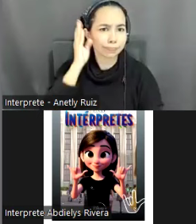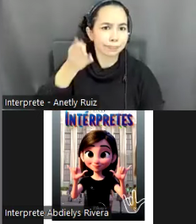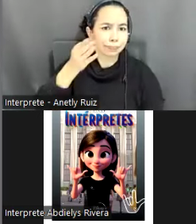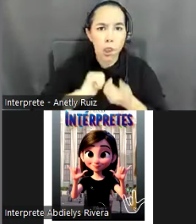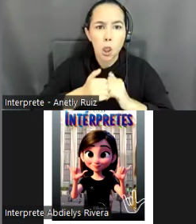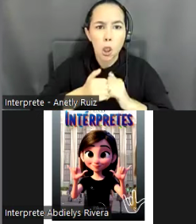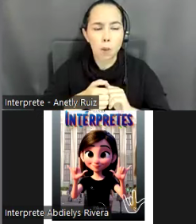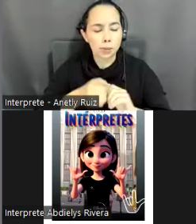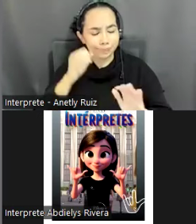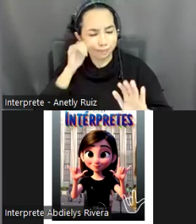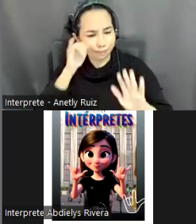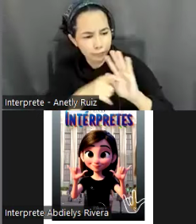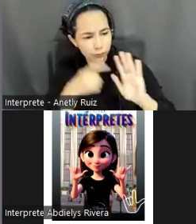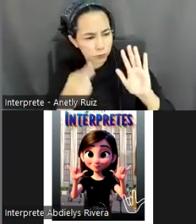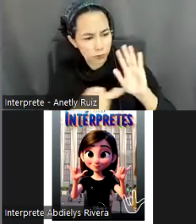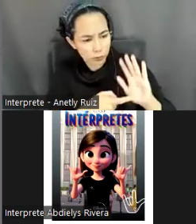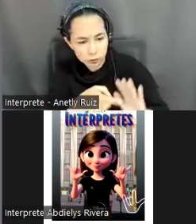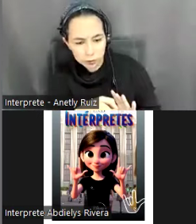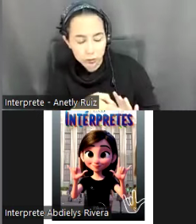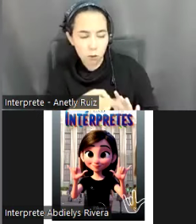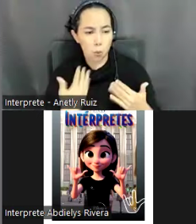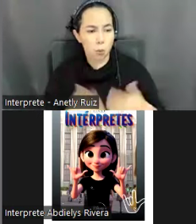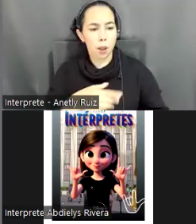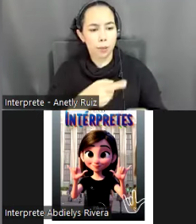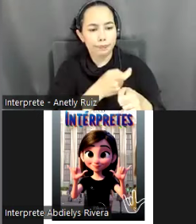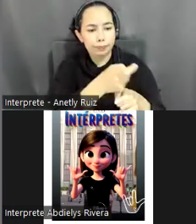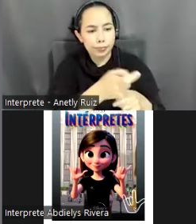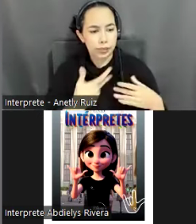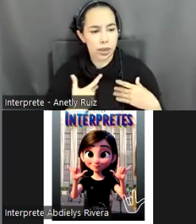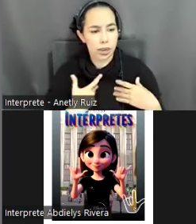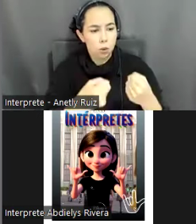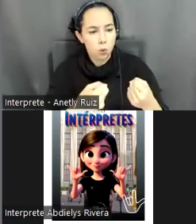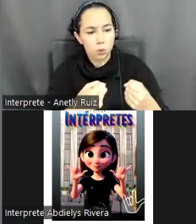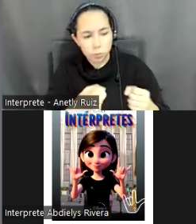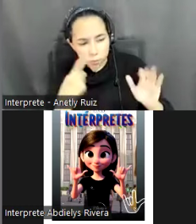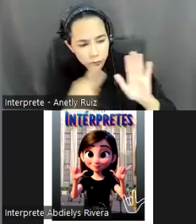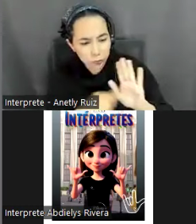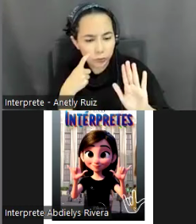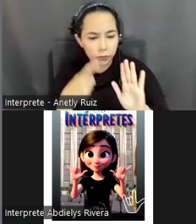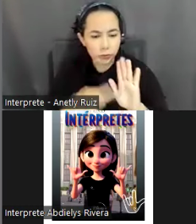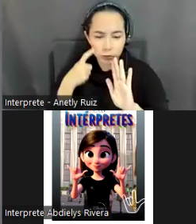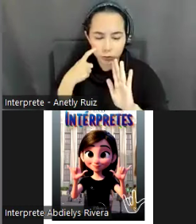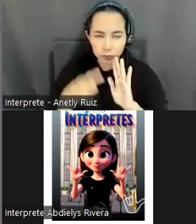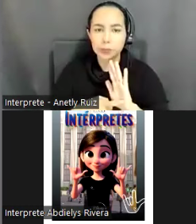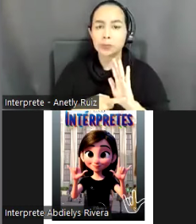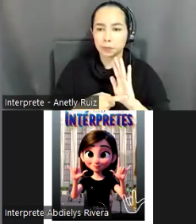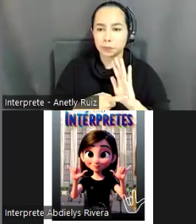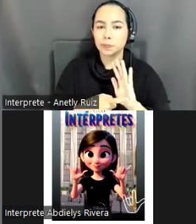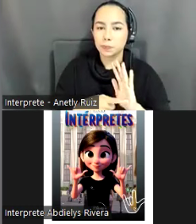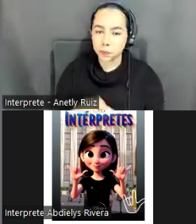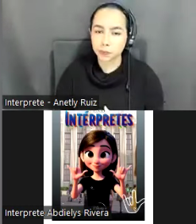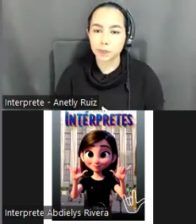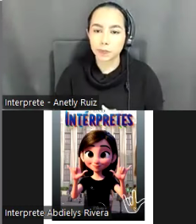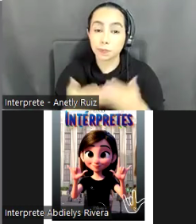de identificar los determinantes sociales de la salud en el campo en el que usted labora.